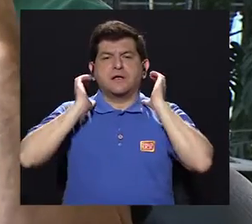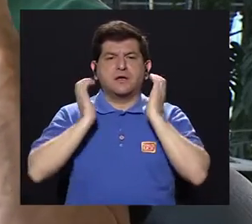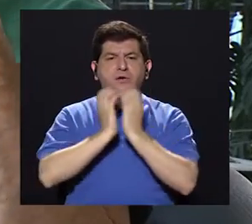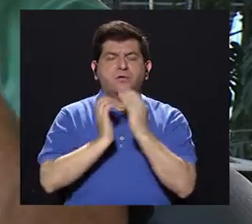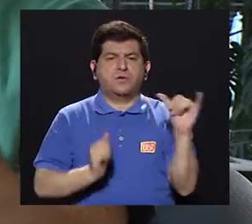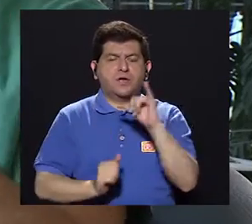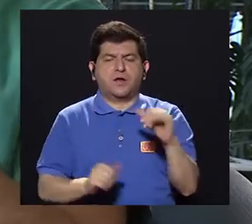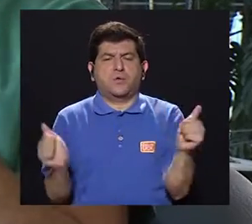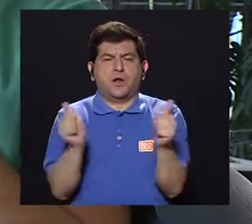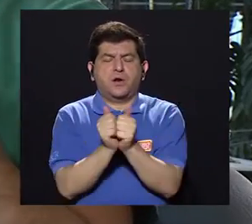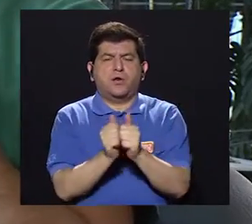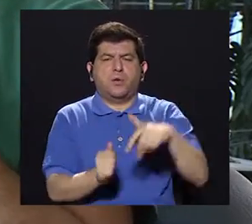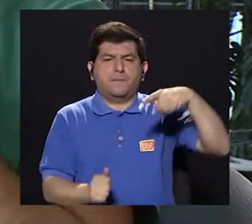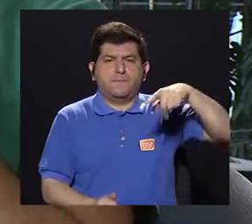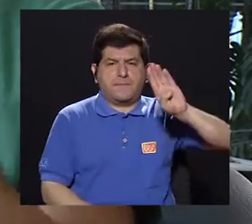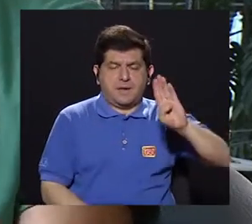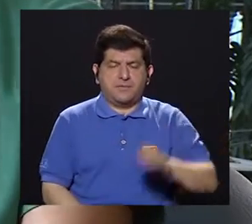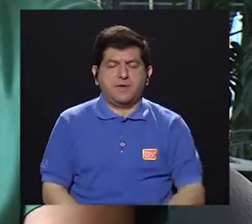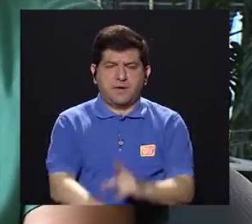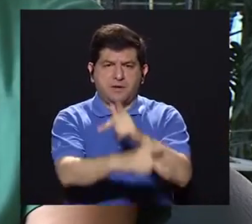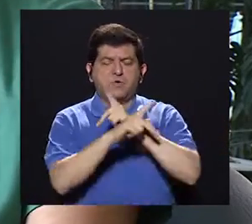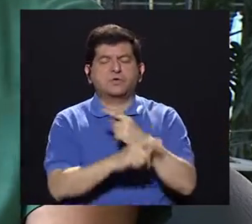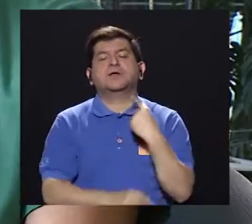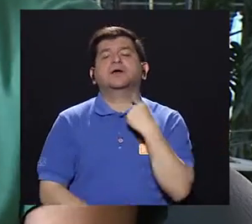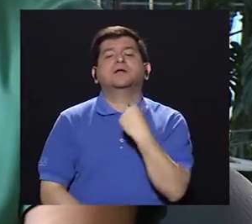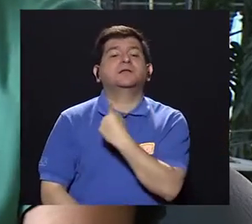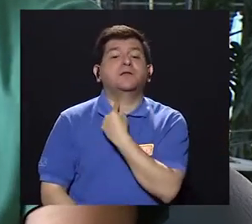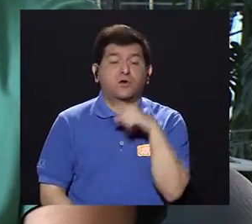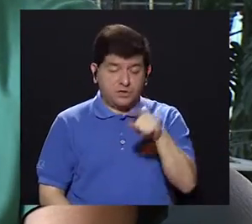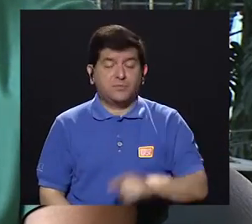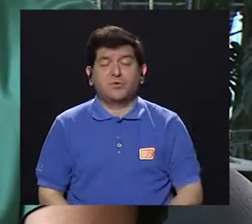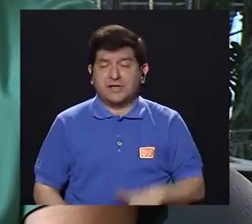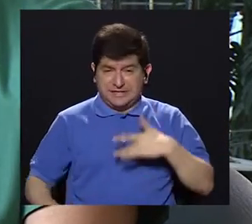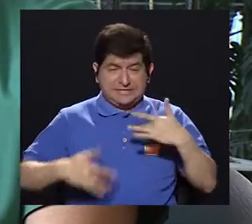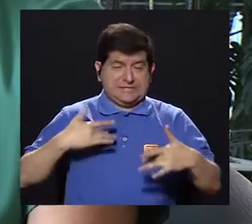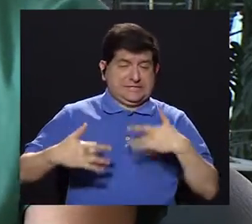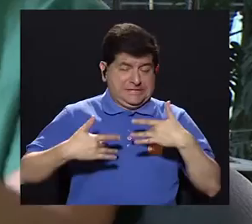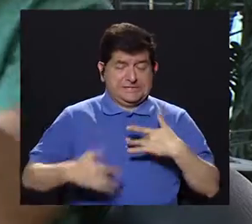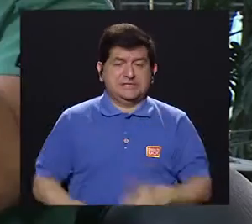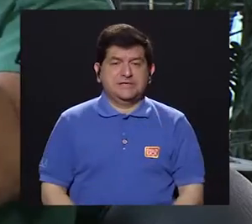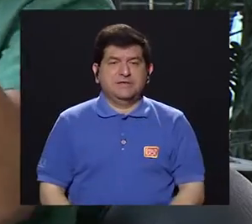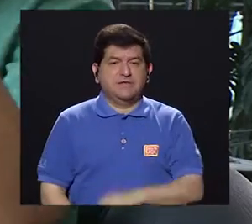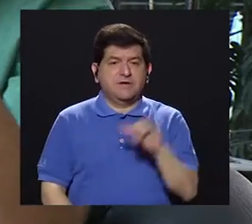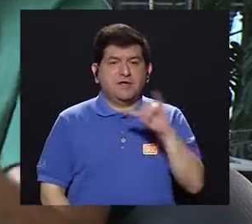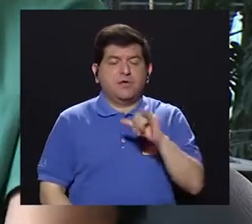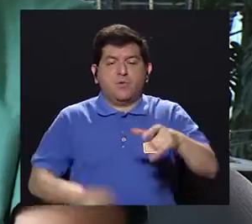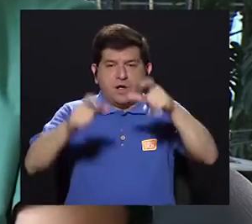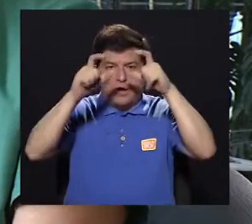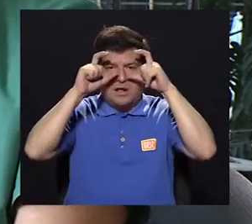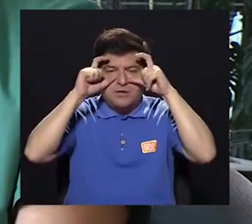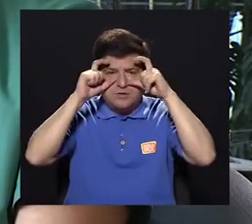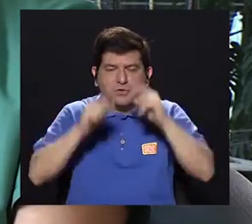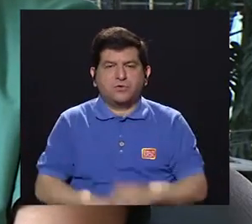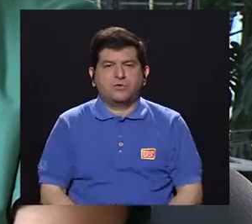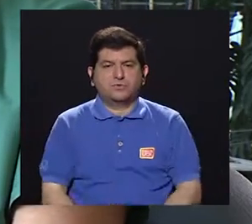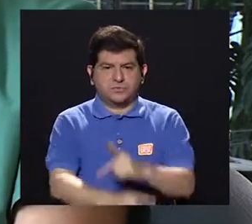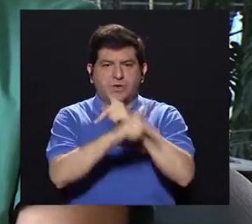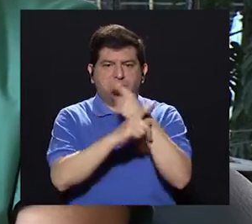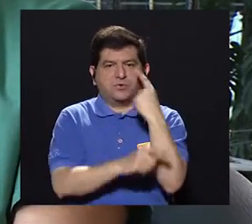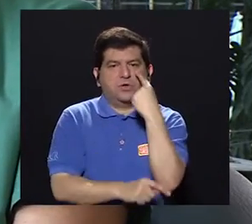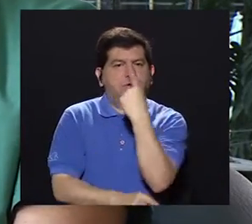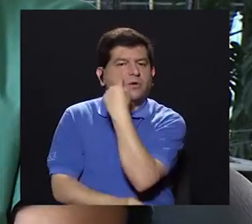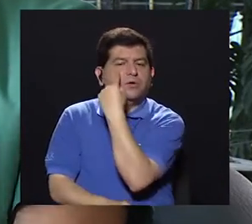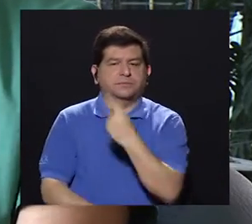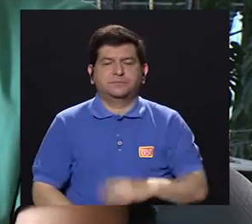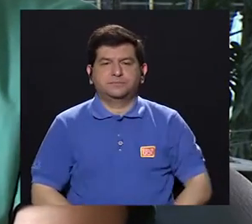collar también plomado para proteger tiroides, porque son uno de los órganos sensibles a la radiación. Y tenemos anteojos plomados para proteger el